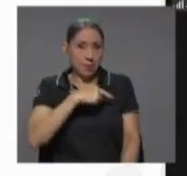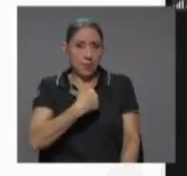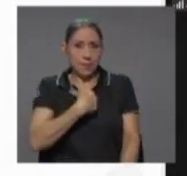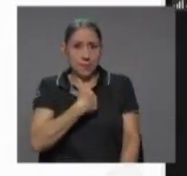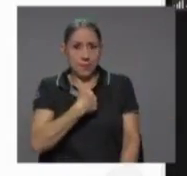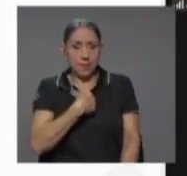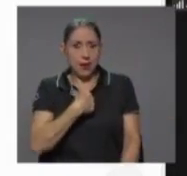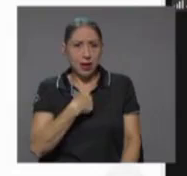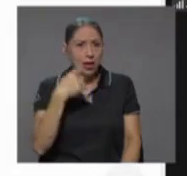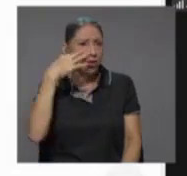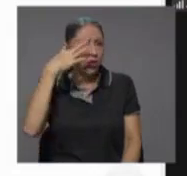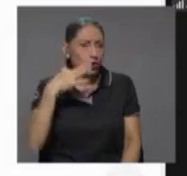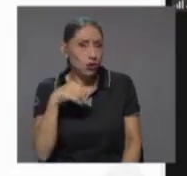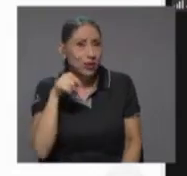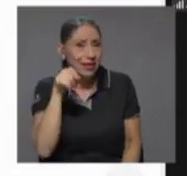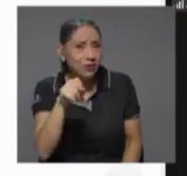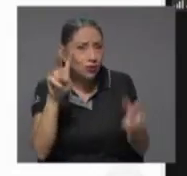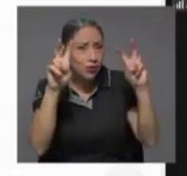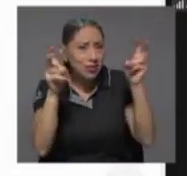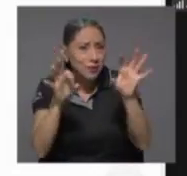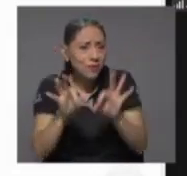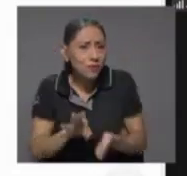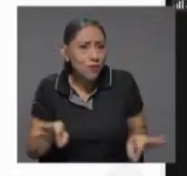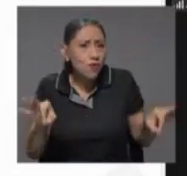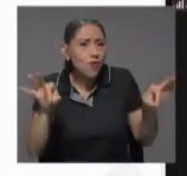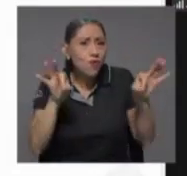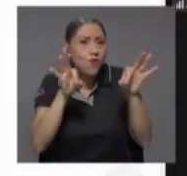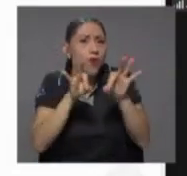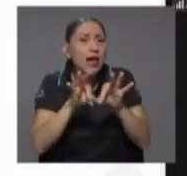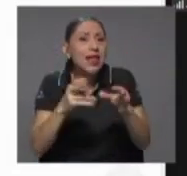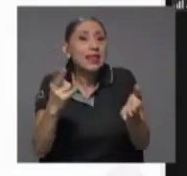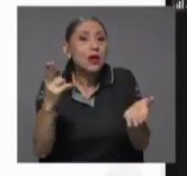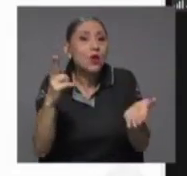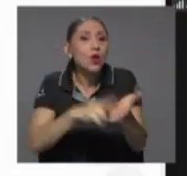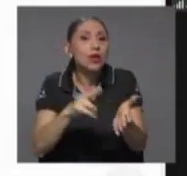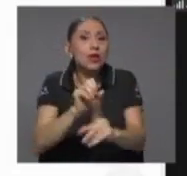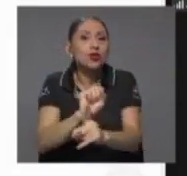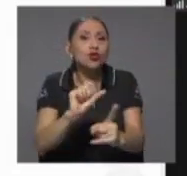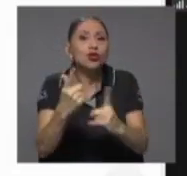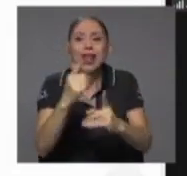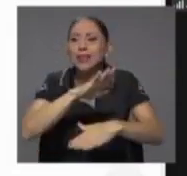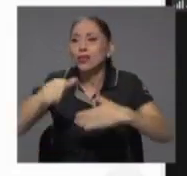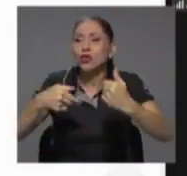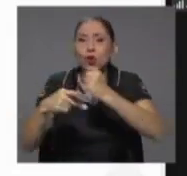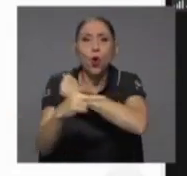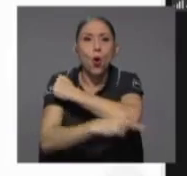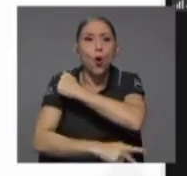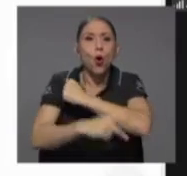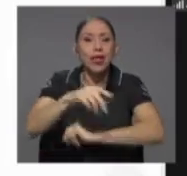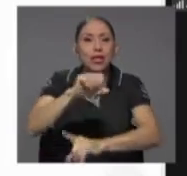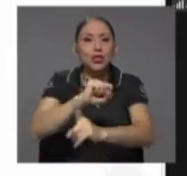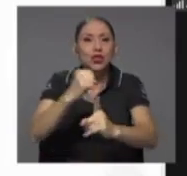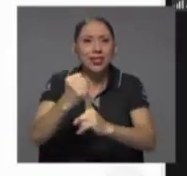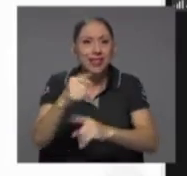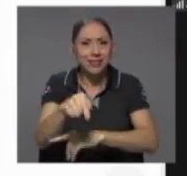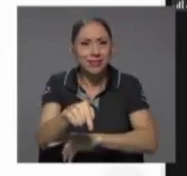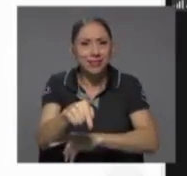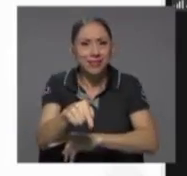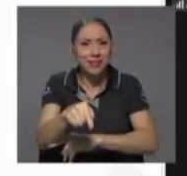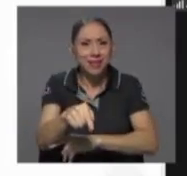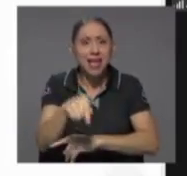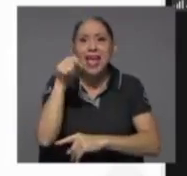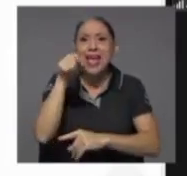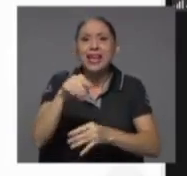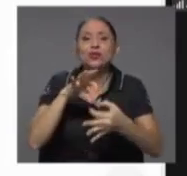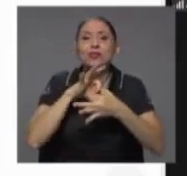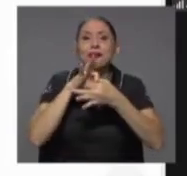es un eje fundamental de lo que es el contrato social de toda sociedad, que tiene que ver donde decidimos